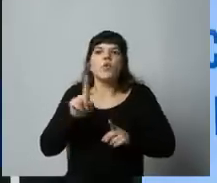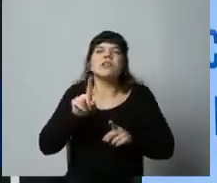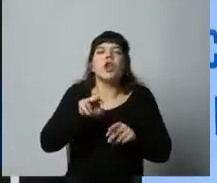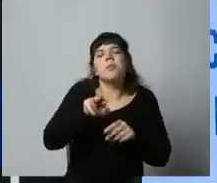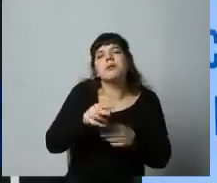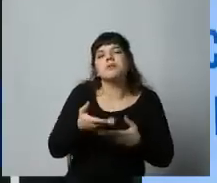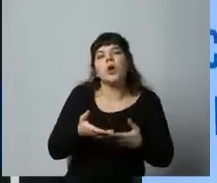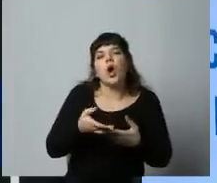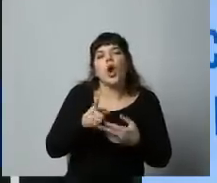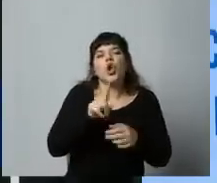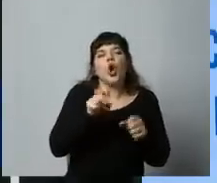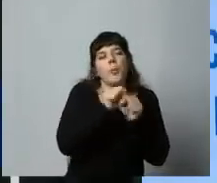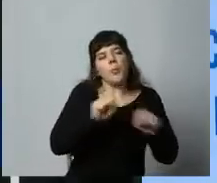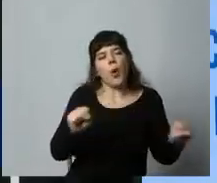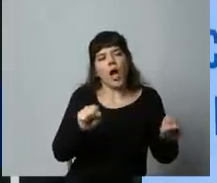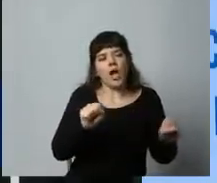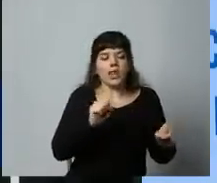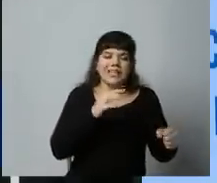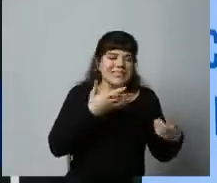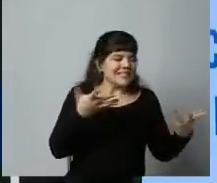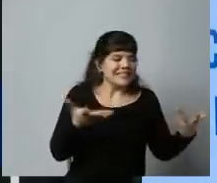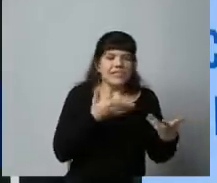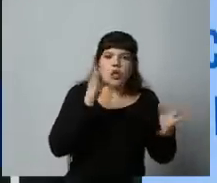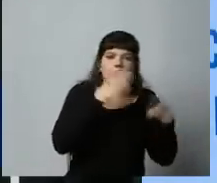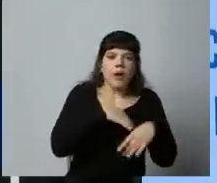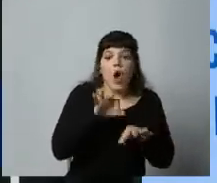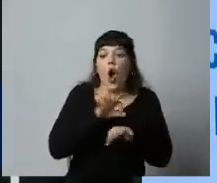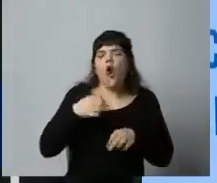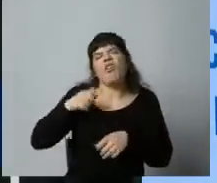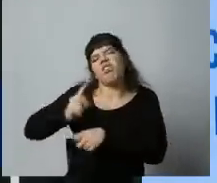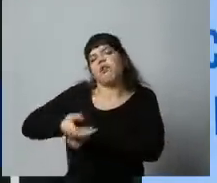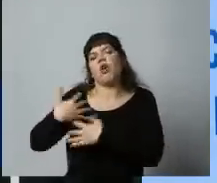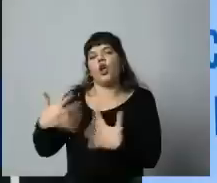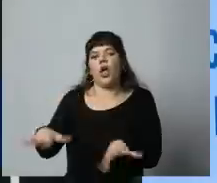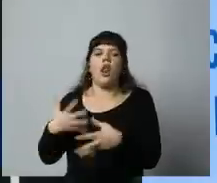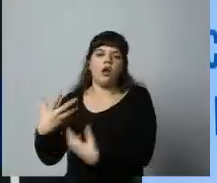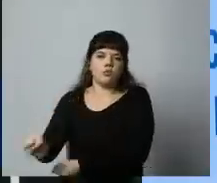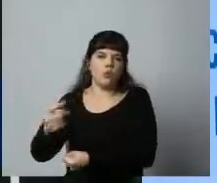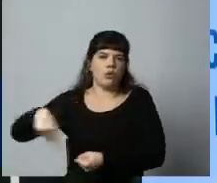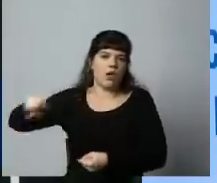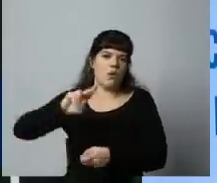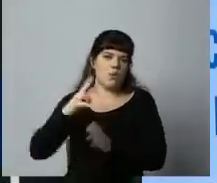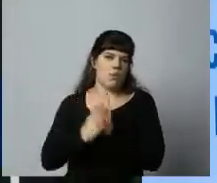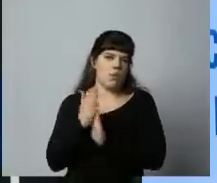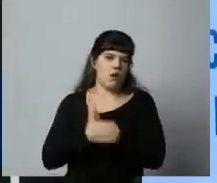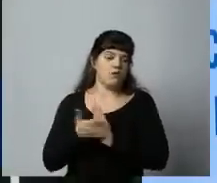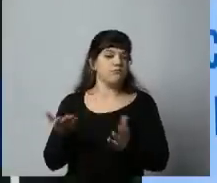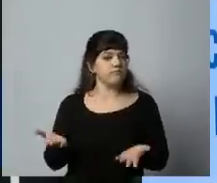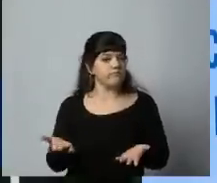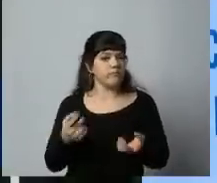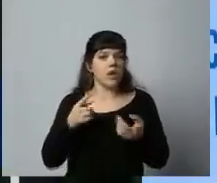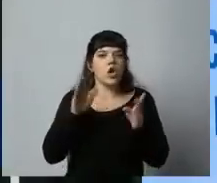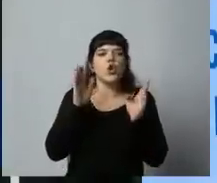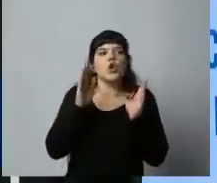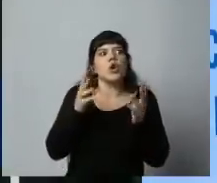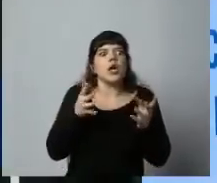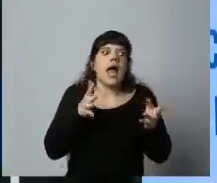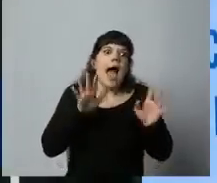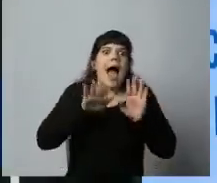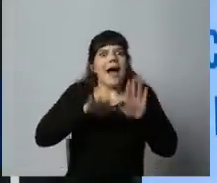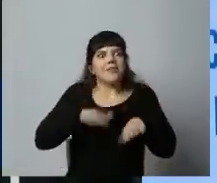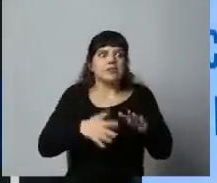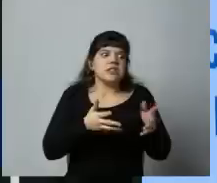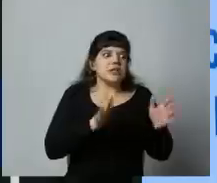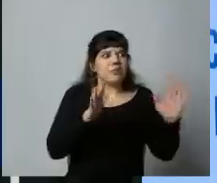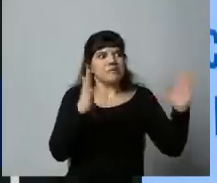mismo no poder que decidir que tomar una opción por el empobrecimiento de la población ojo no es lo mismo ajustar porque no hay más remedio